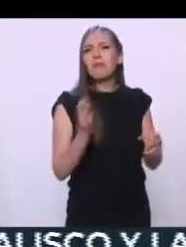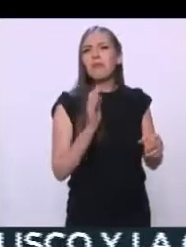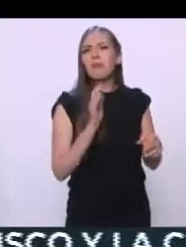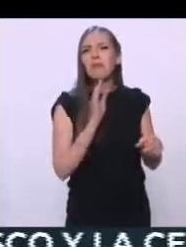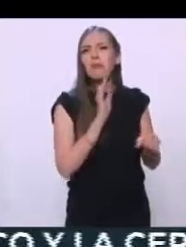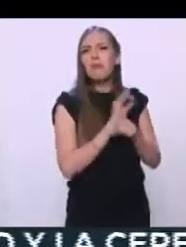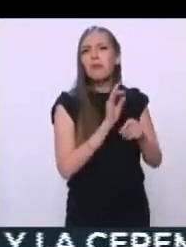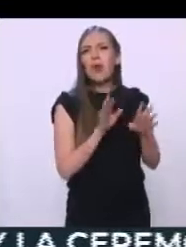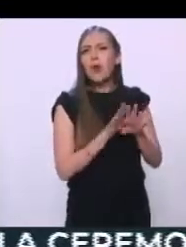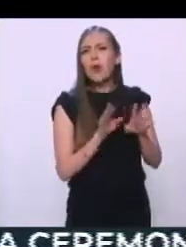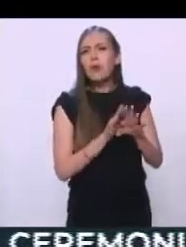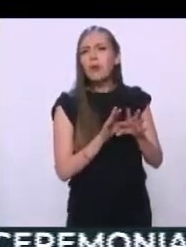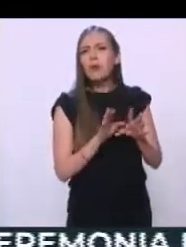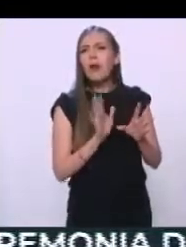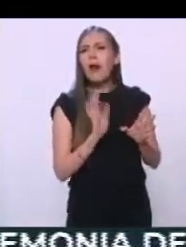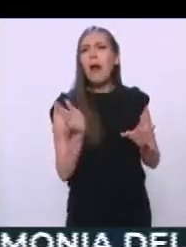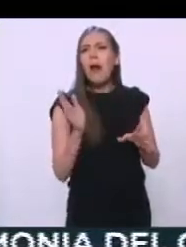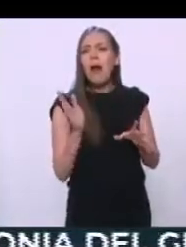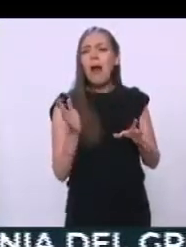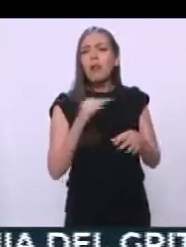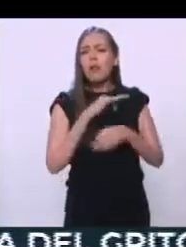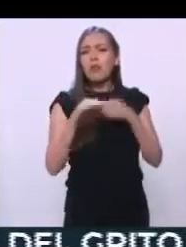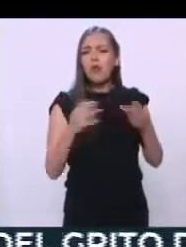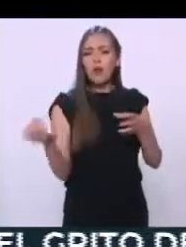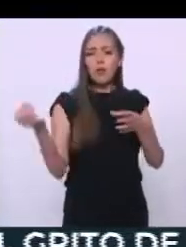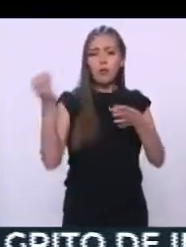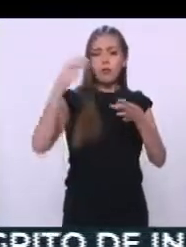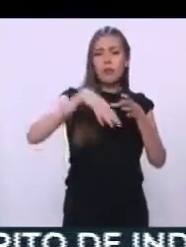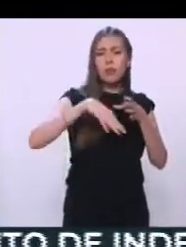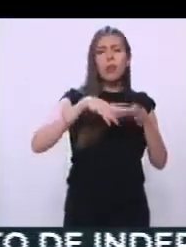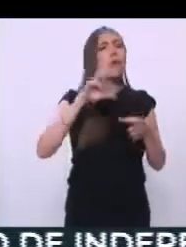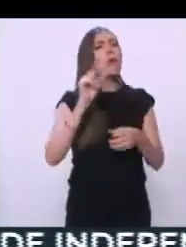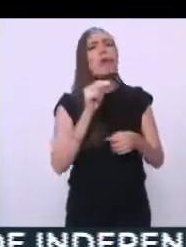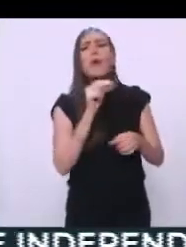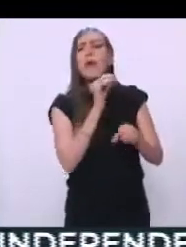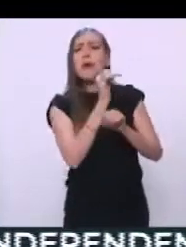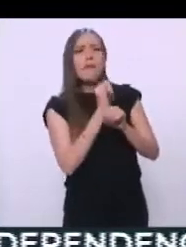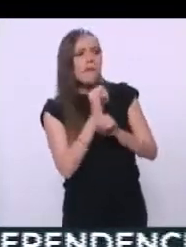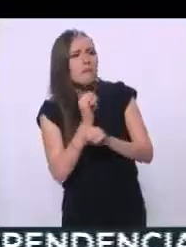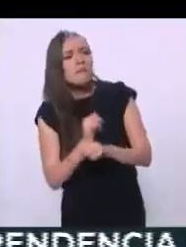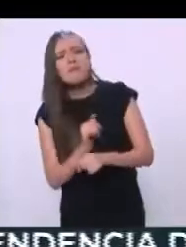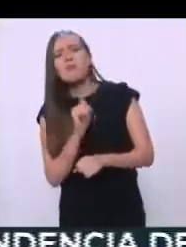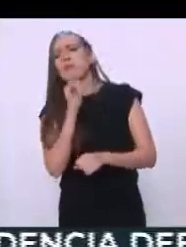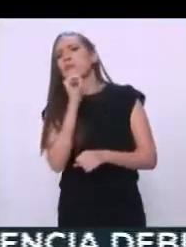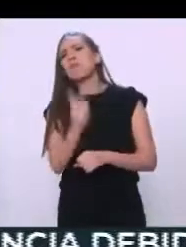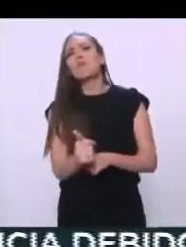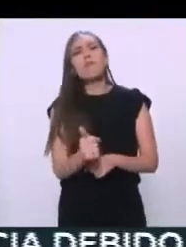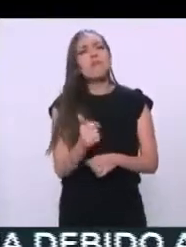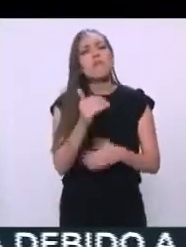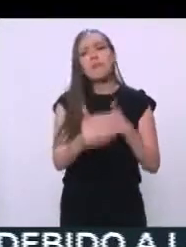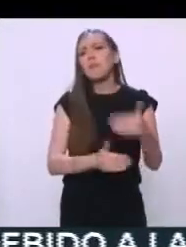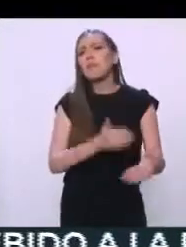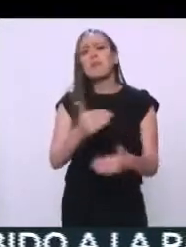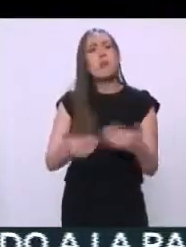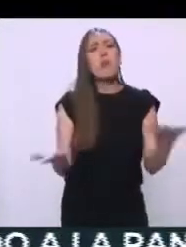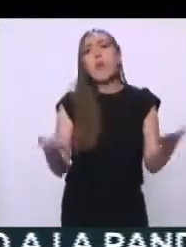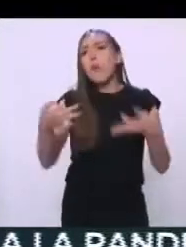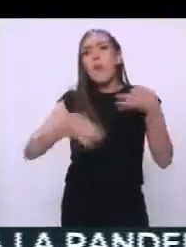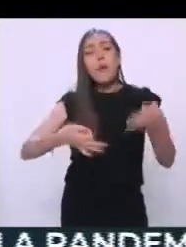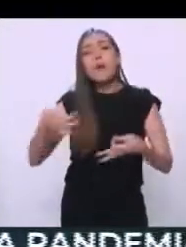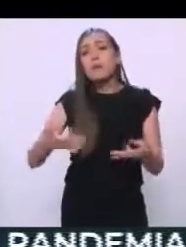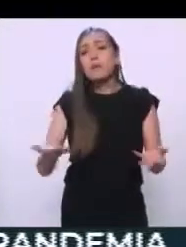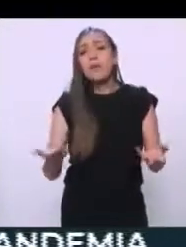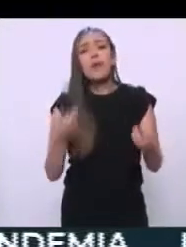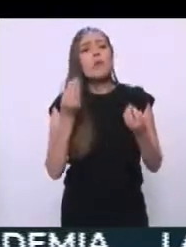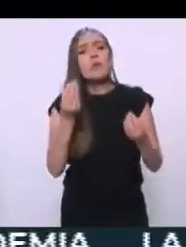agujero negro en el que ahí iban a parar todos los casos, no se investigaban, no se avanzaba judicialmente, entonces quedaron como muchos